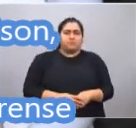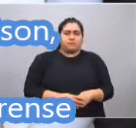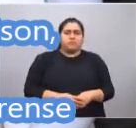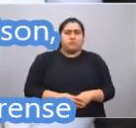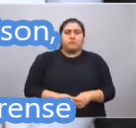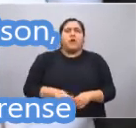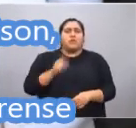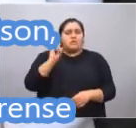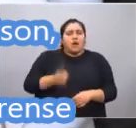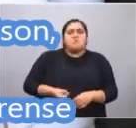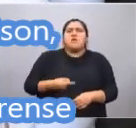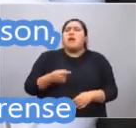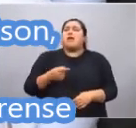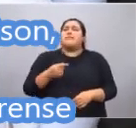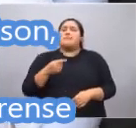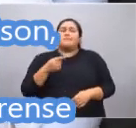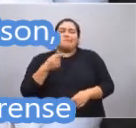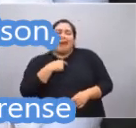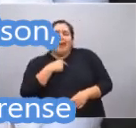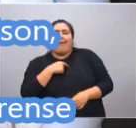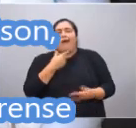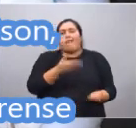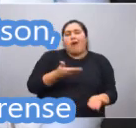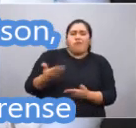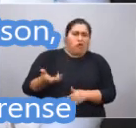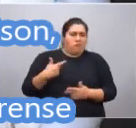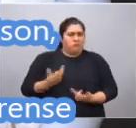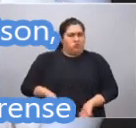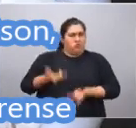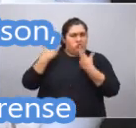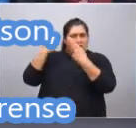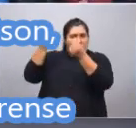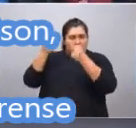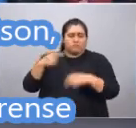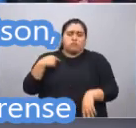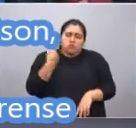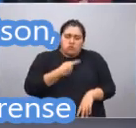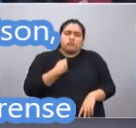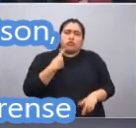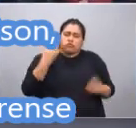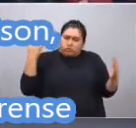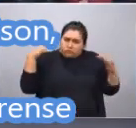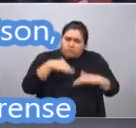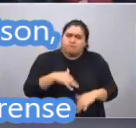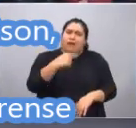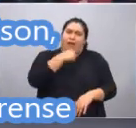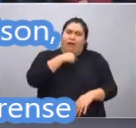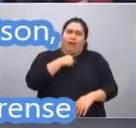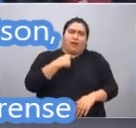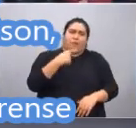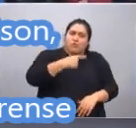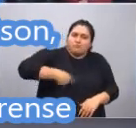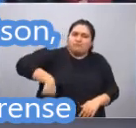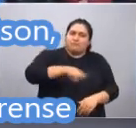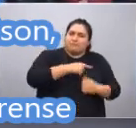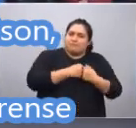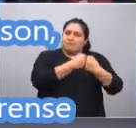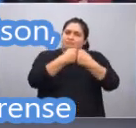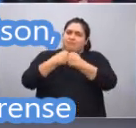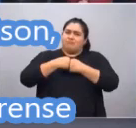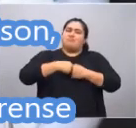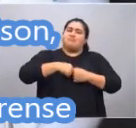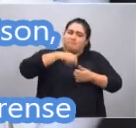los privilegios. Pero venimos acá también a firmar. Y lo que venimos